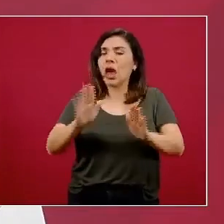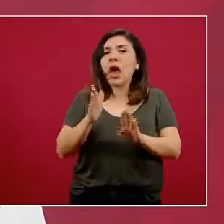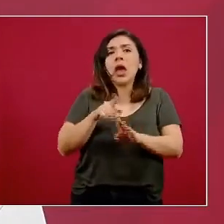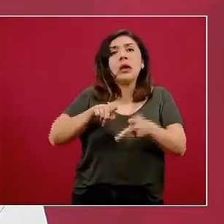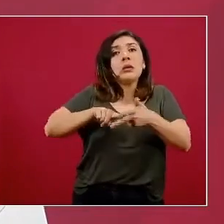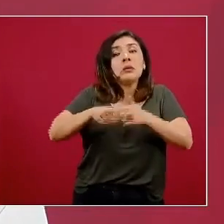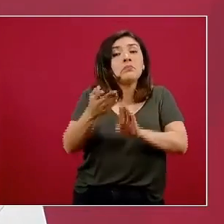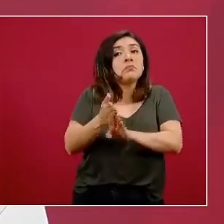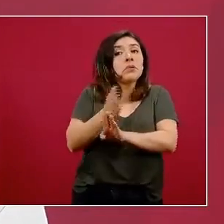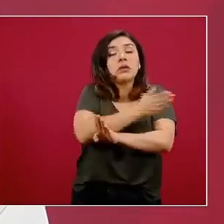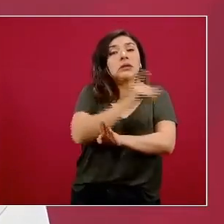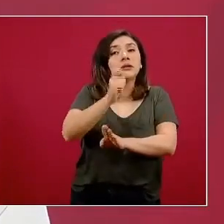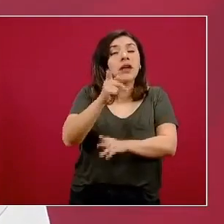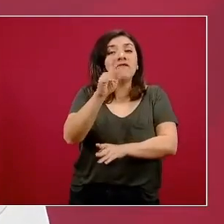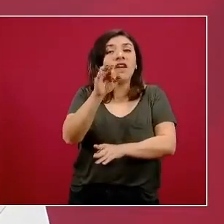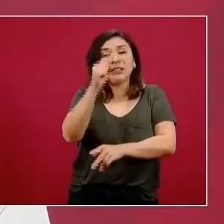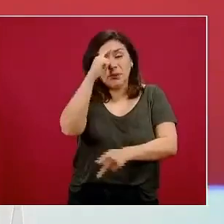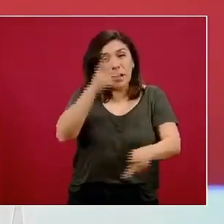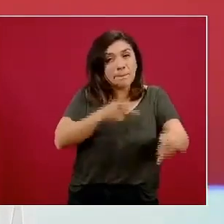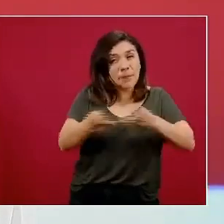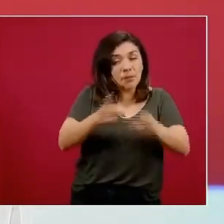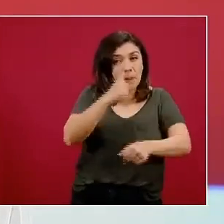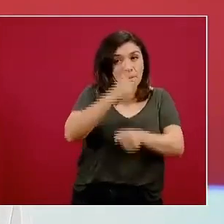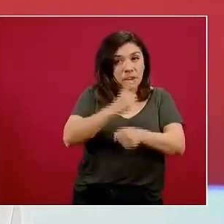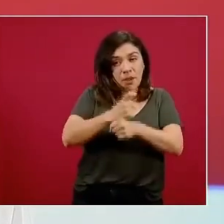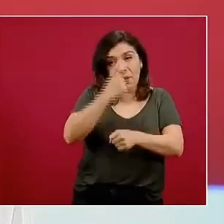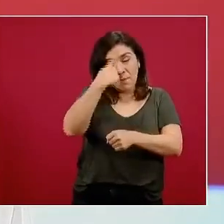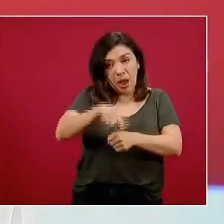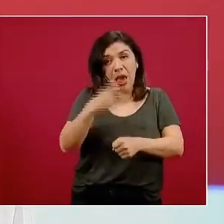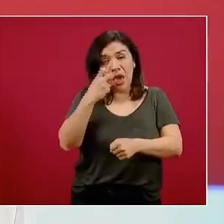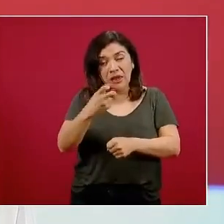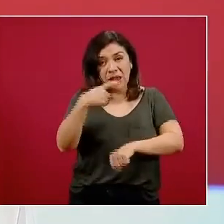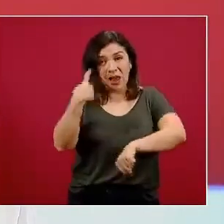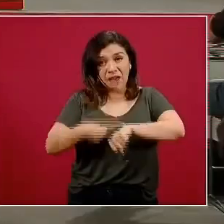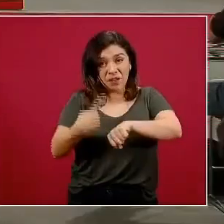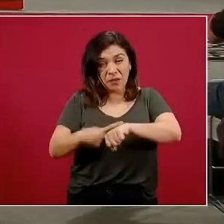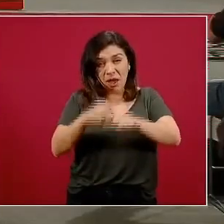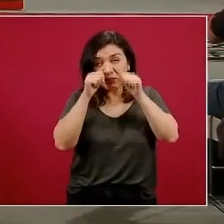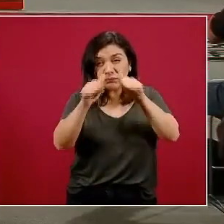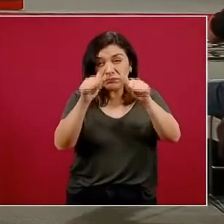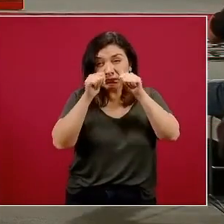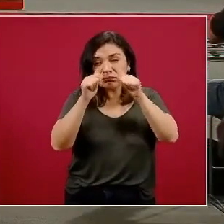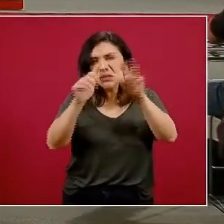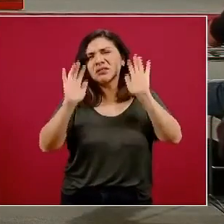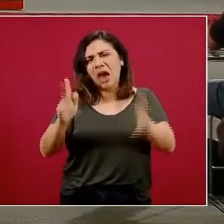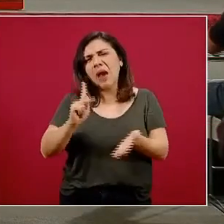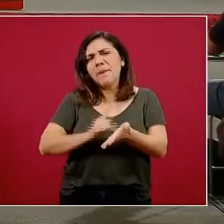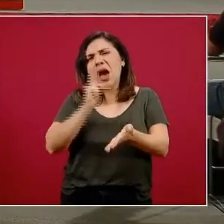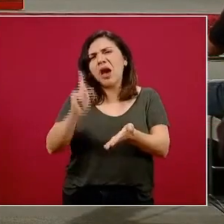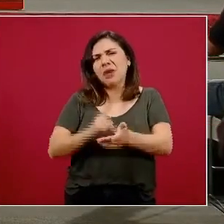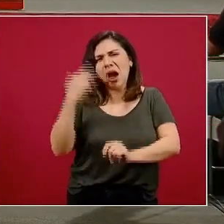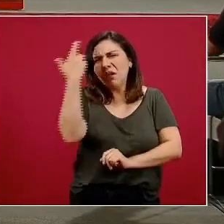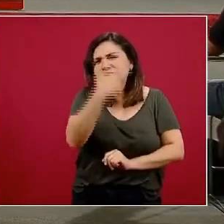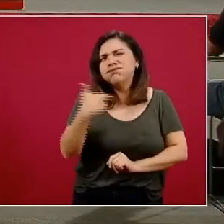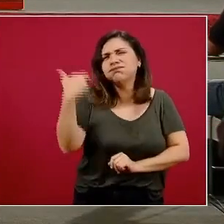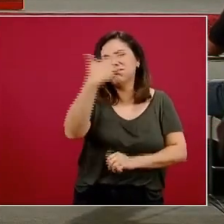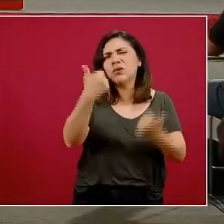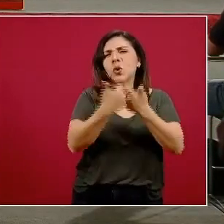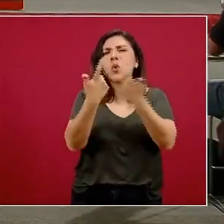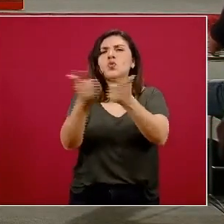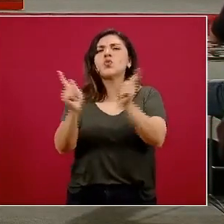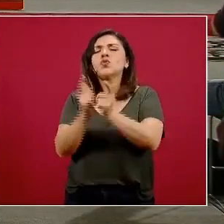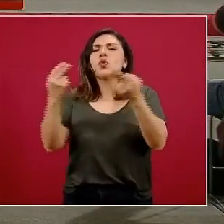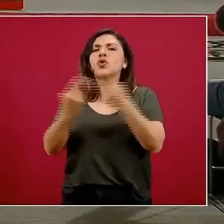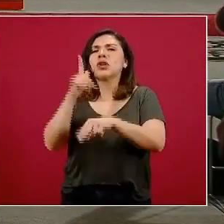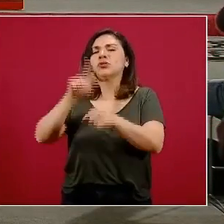desde el inicio de la fase de preparación para esta epidemia y y que han sido revisados periódicamente por el Comité Nacional